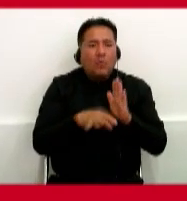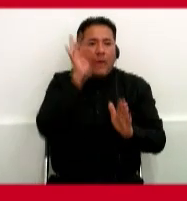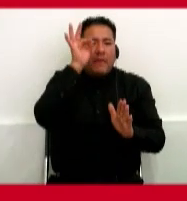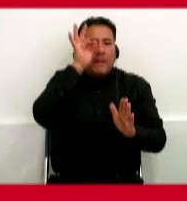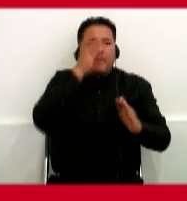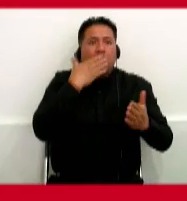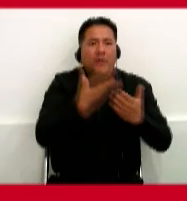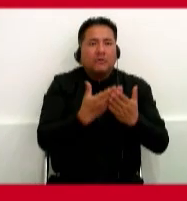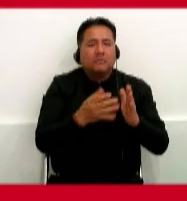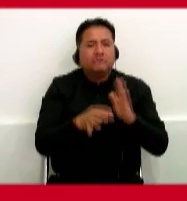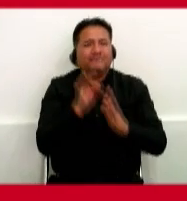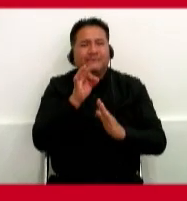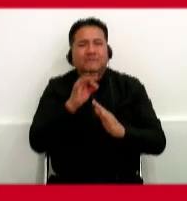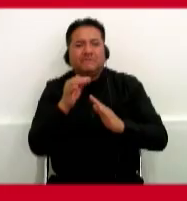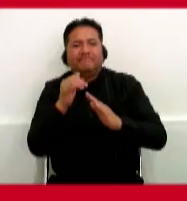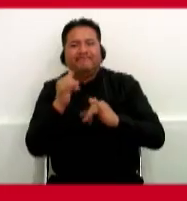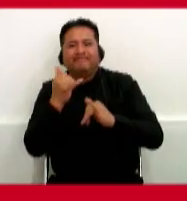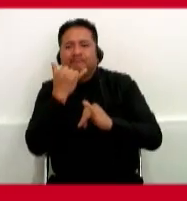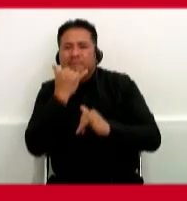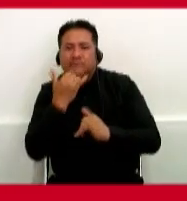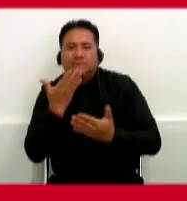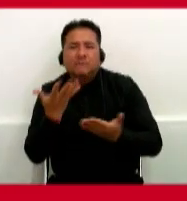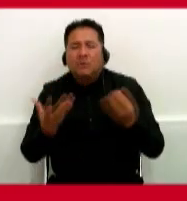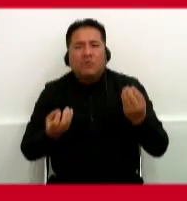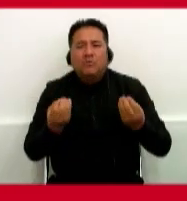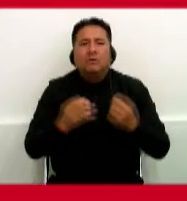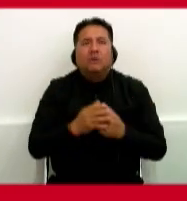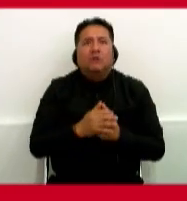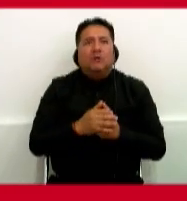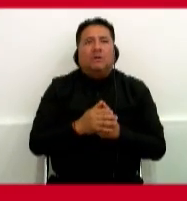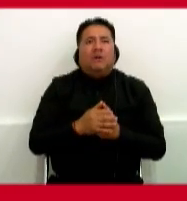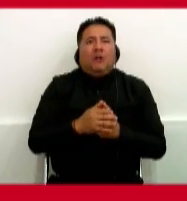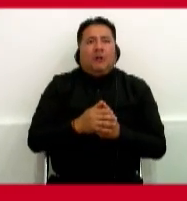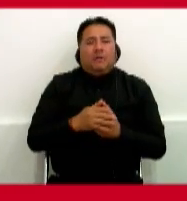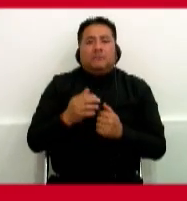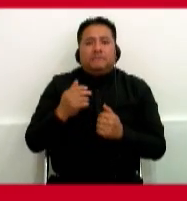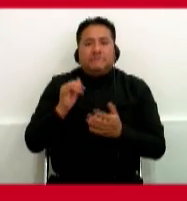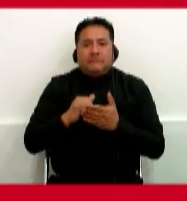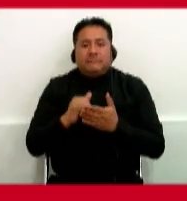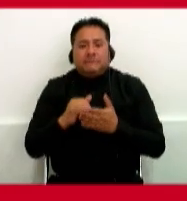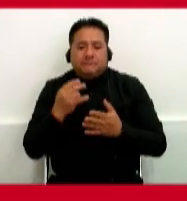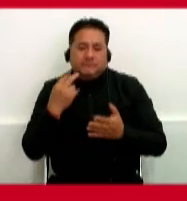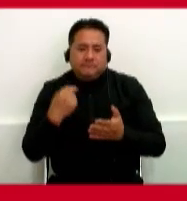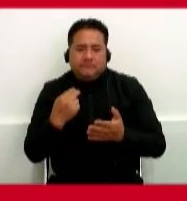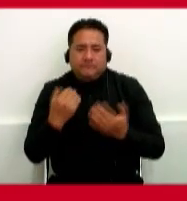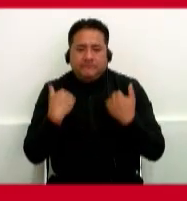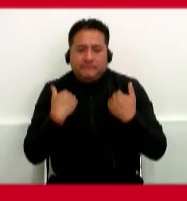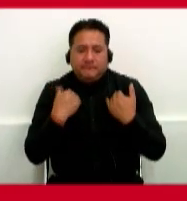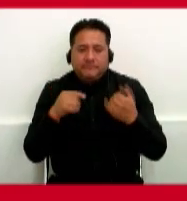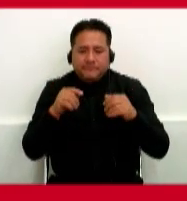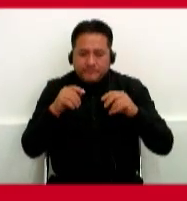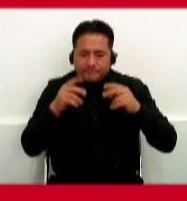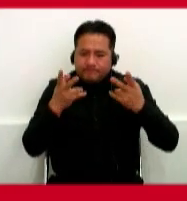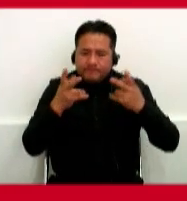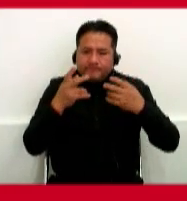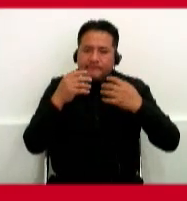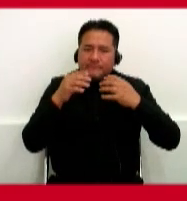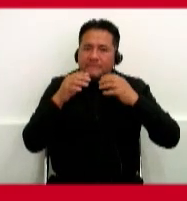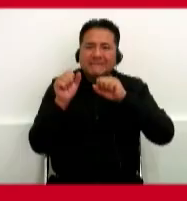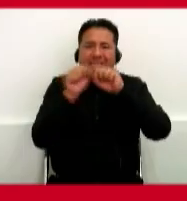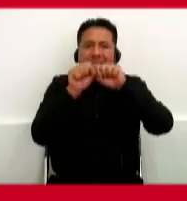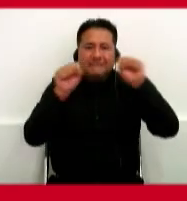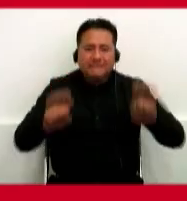y acá más adelante voy a mencionar los criterios de validación que tenemos, ¿no? Para decir que esta superficie de falla realmente puede ocurrir.